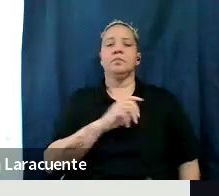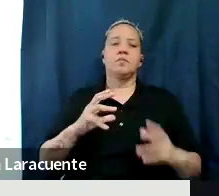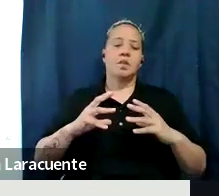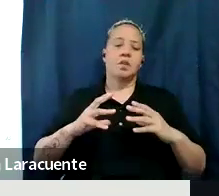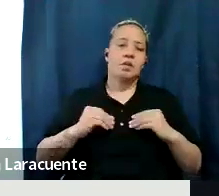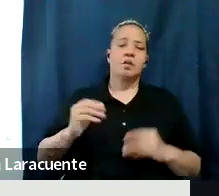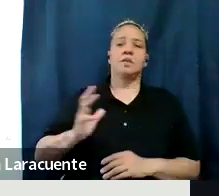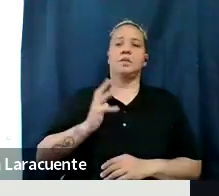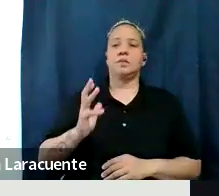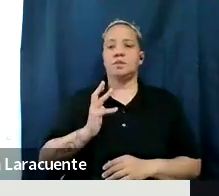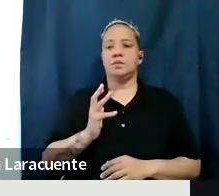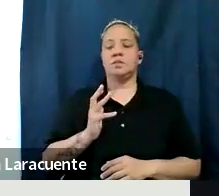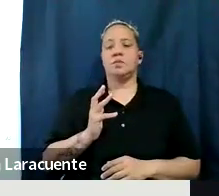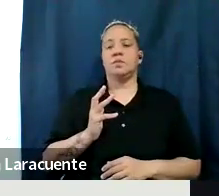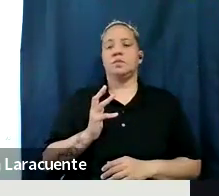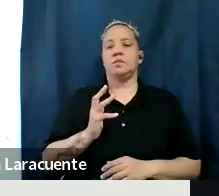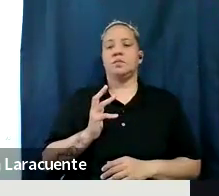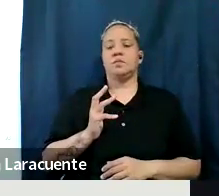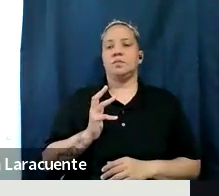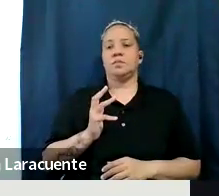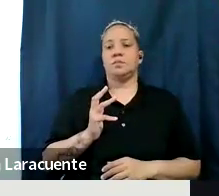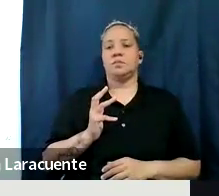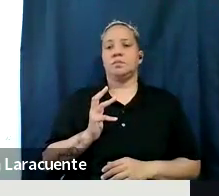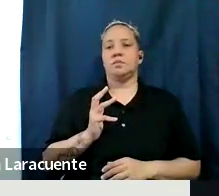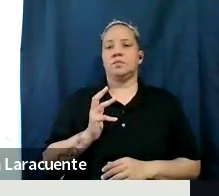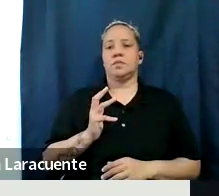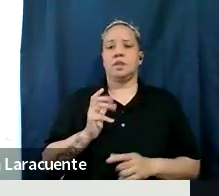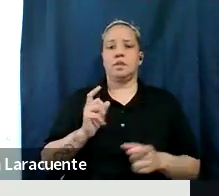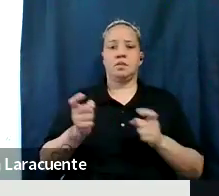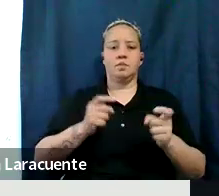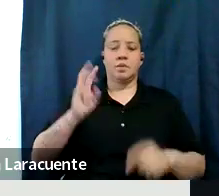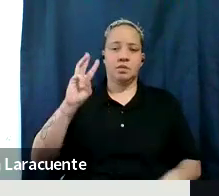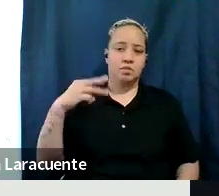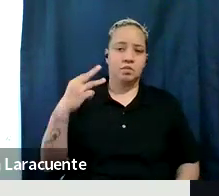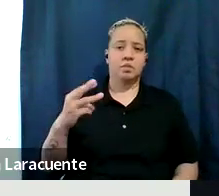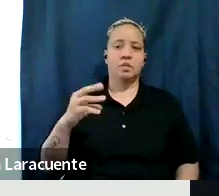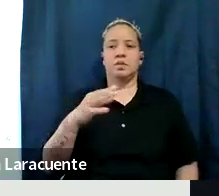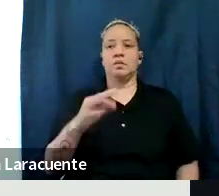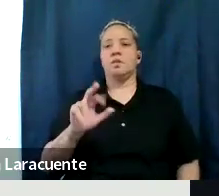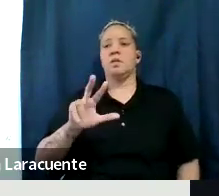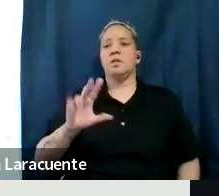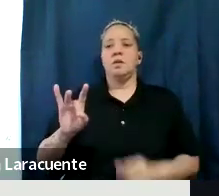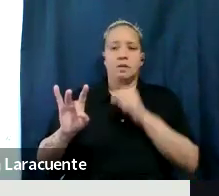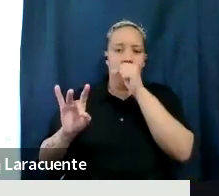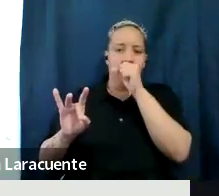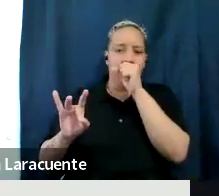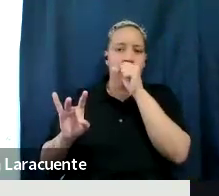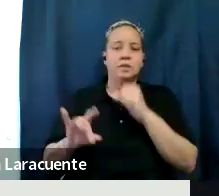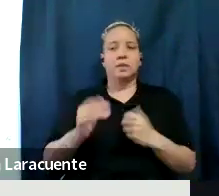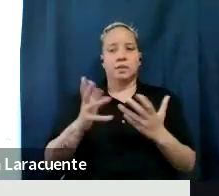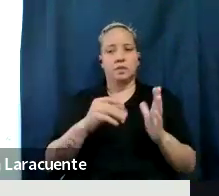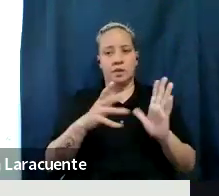oficialmente digamos, por la administración de Washington en 1938. Y eso está